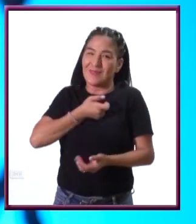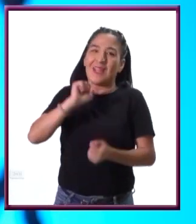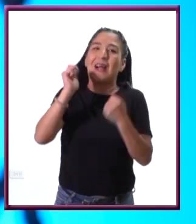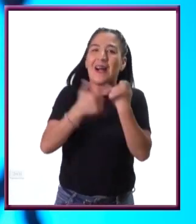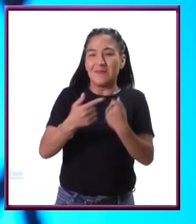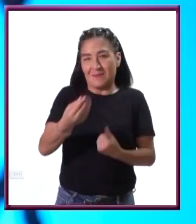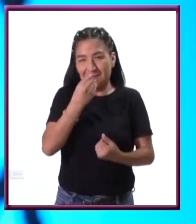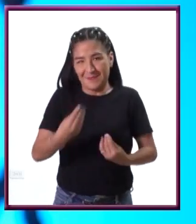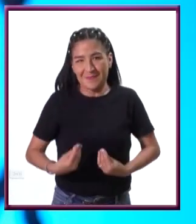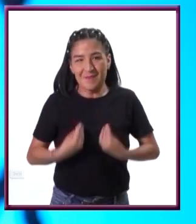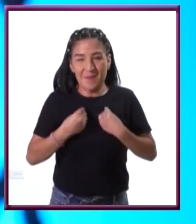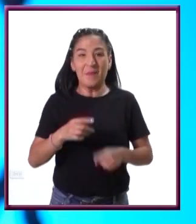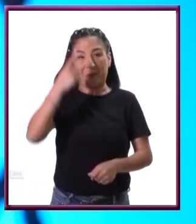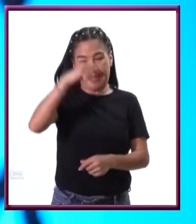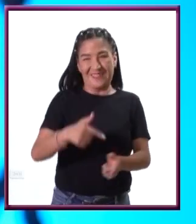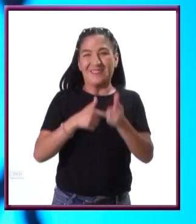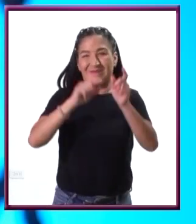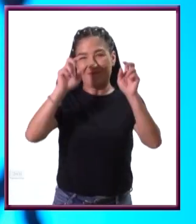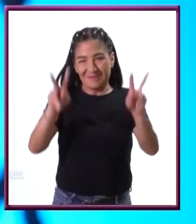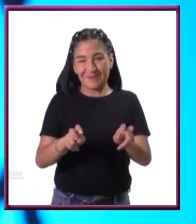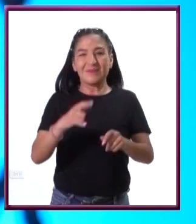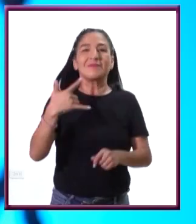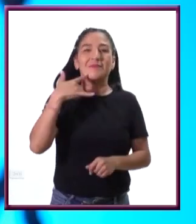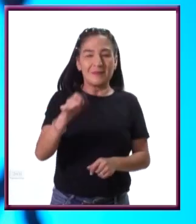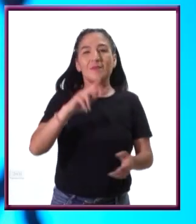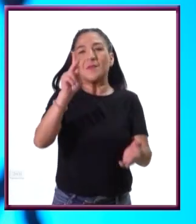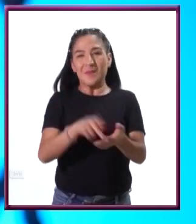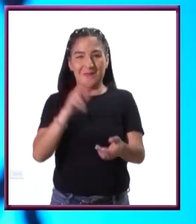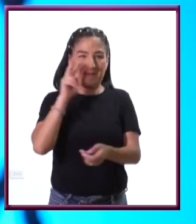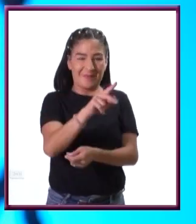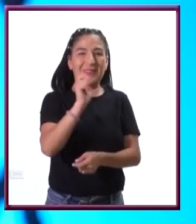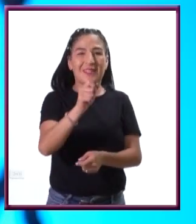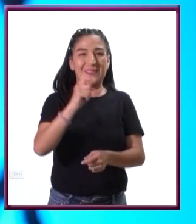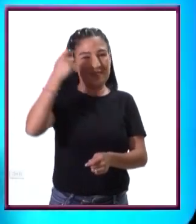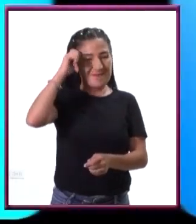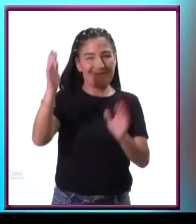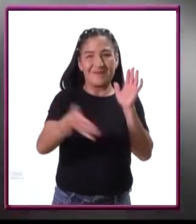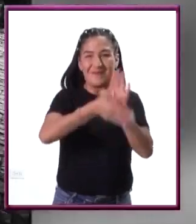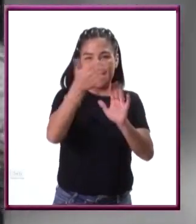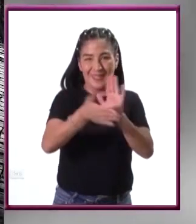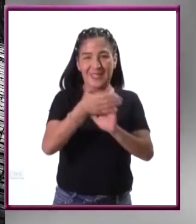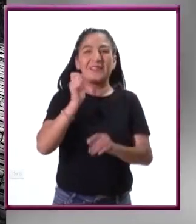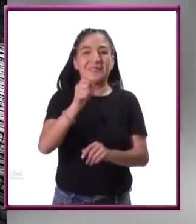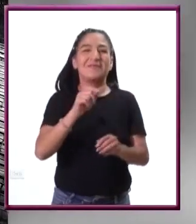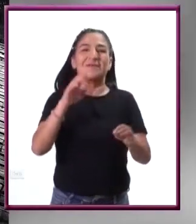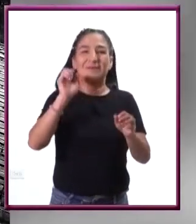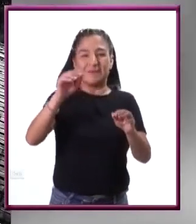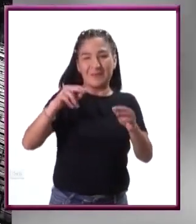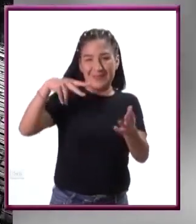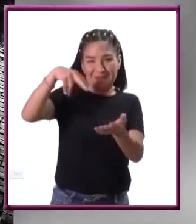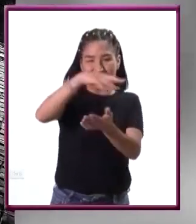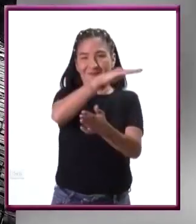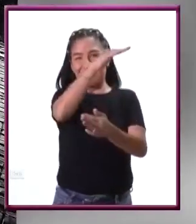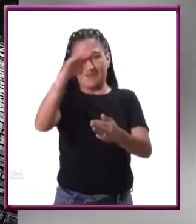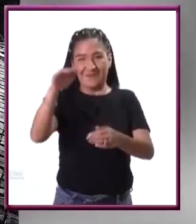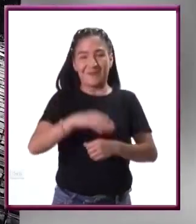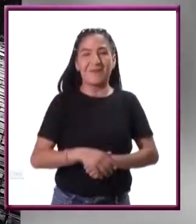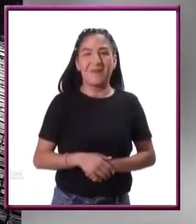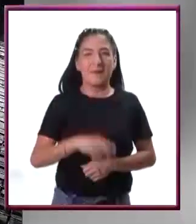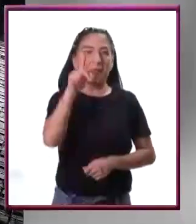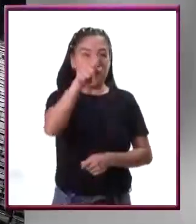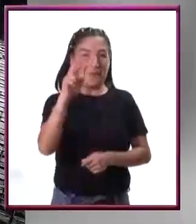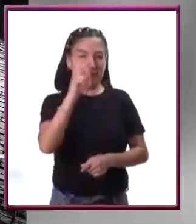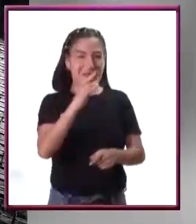del esfuerzo, veamos otra vez la fotografía de los albañiles colocando el techo. Observa con atención esta